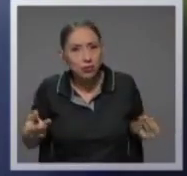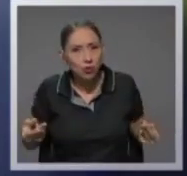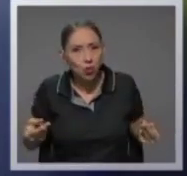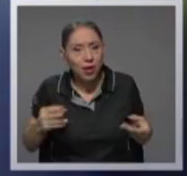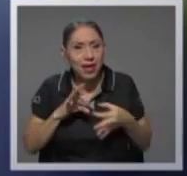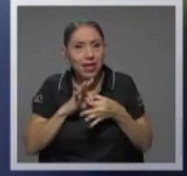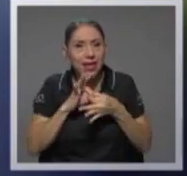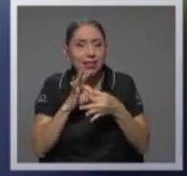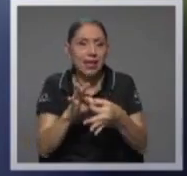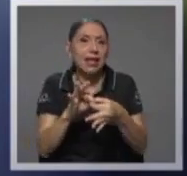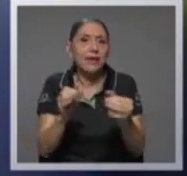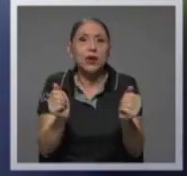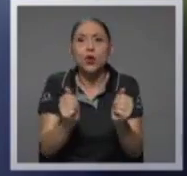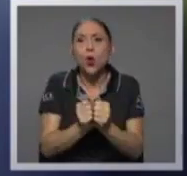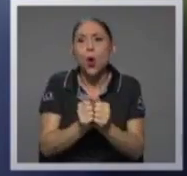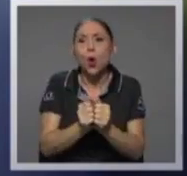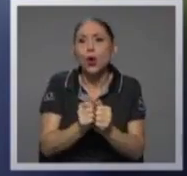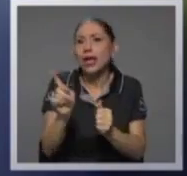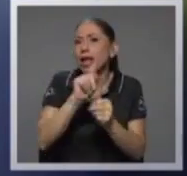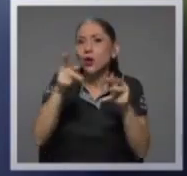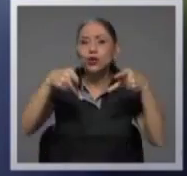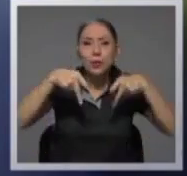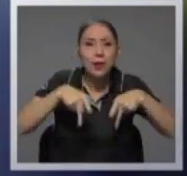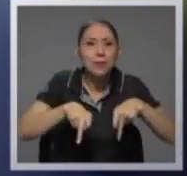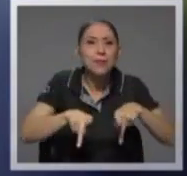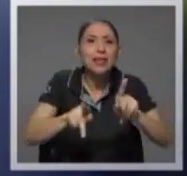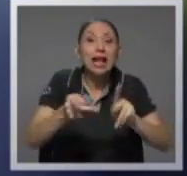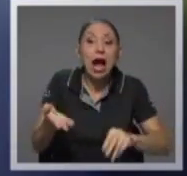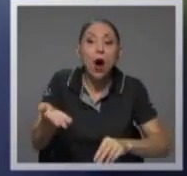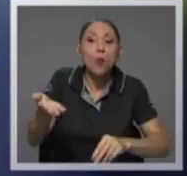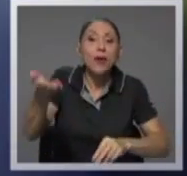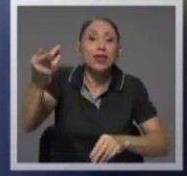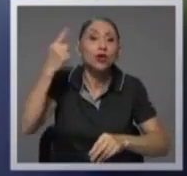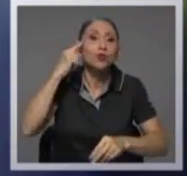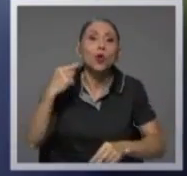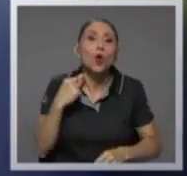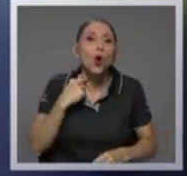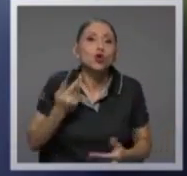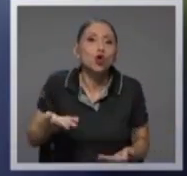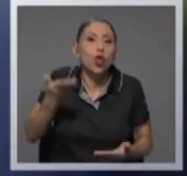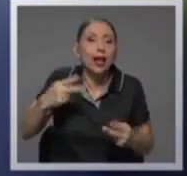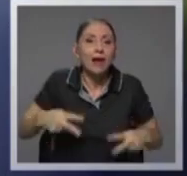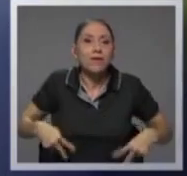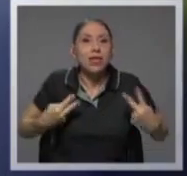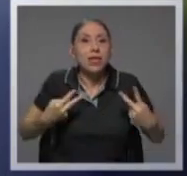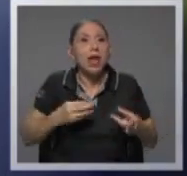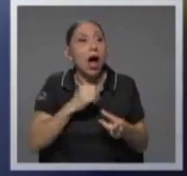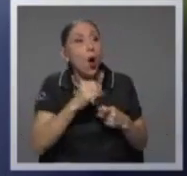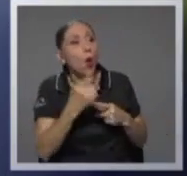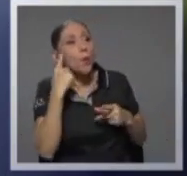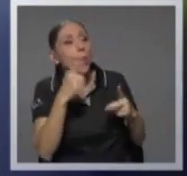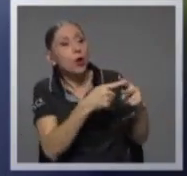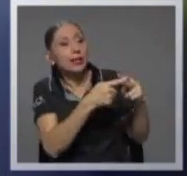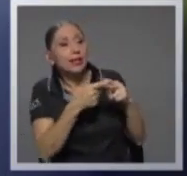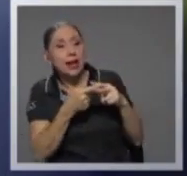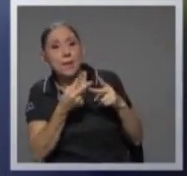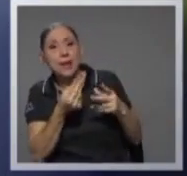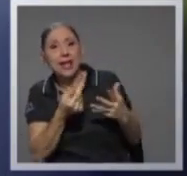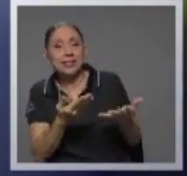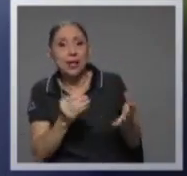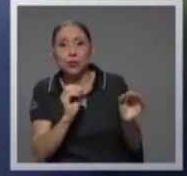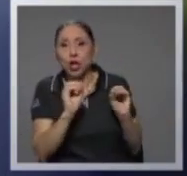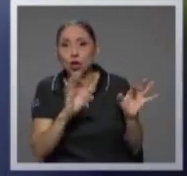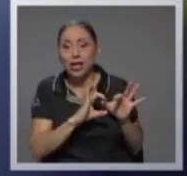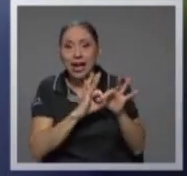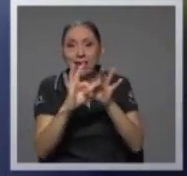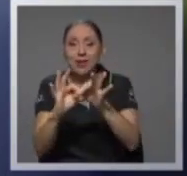digamos, que no se permiten aumentos por costo de vida o contratación de préstamos que no tengan que ver con gasto